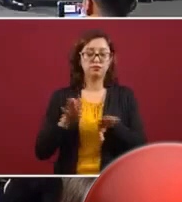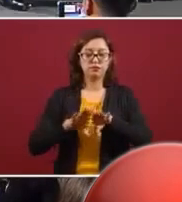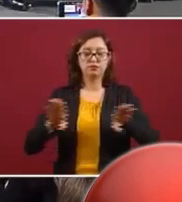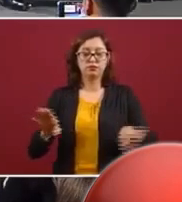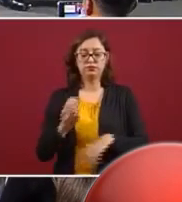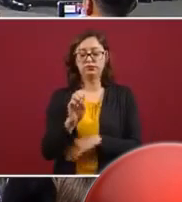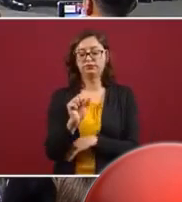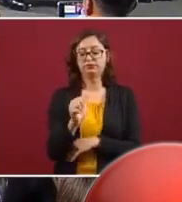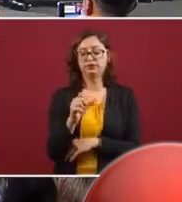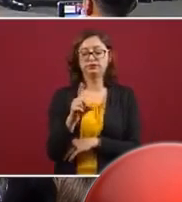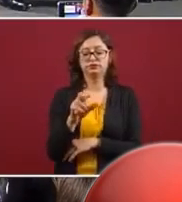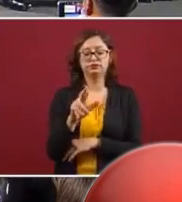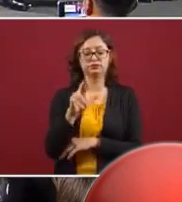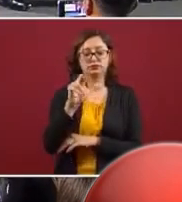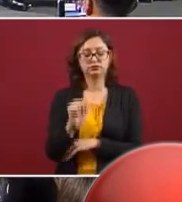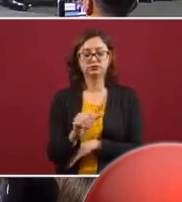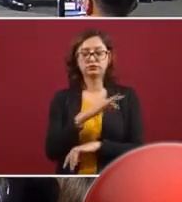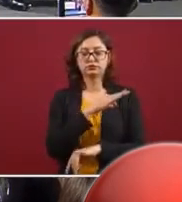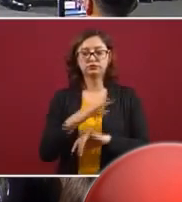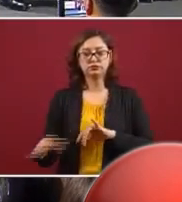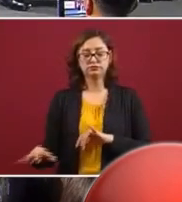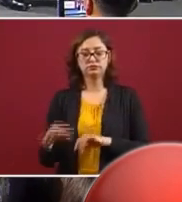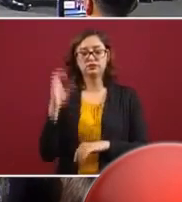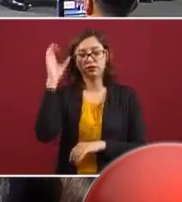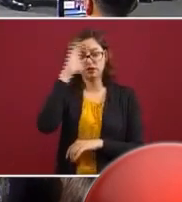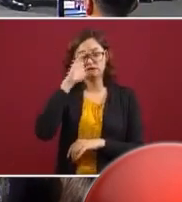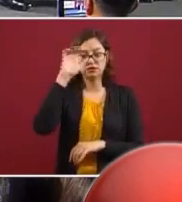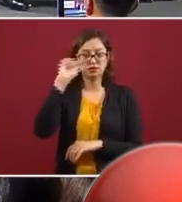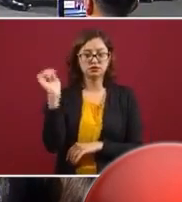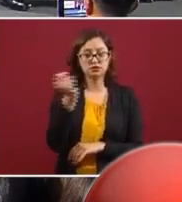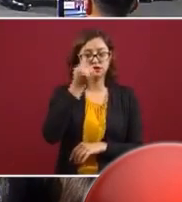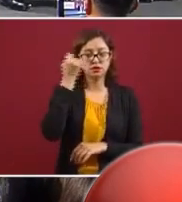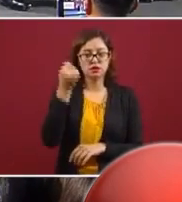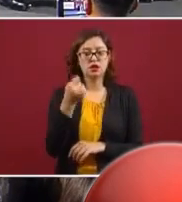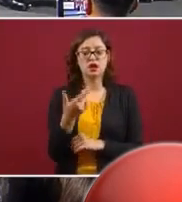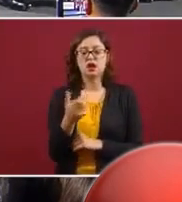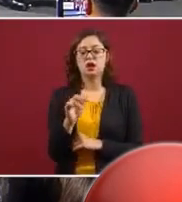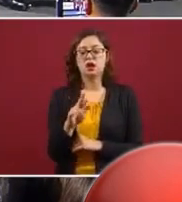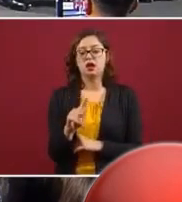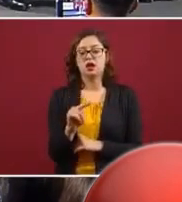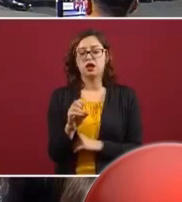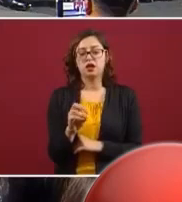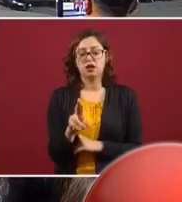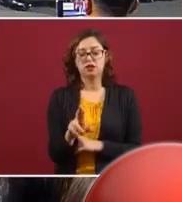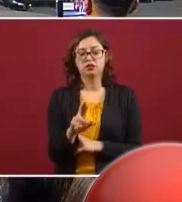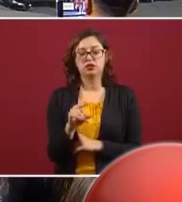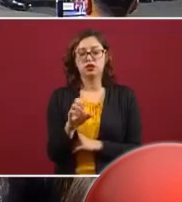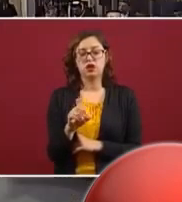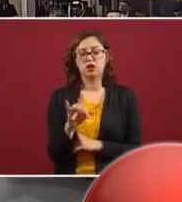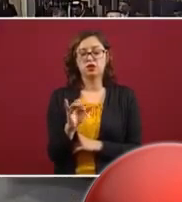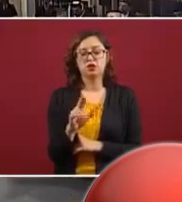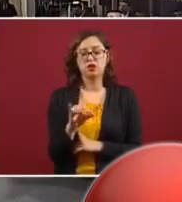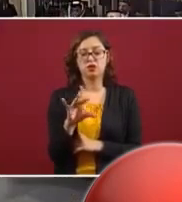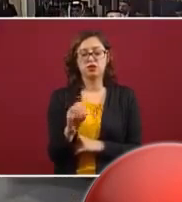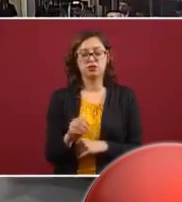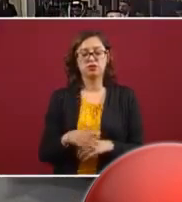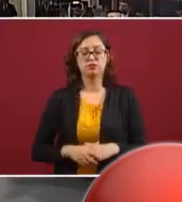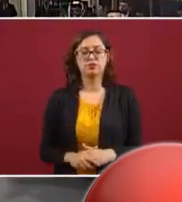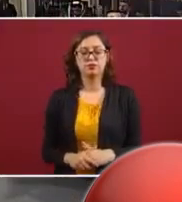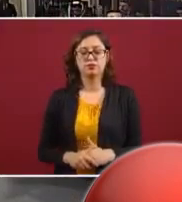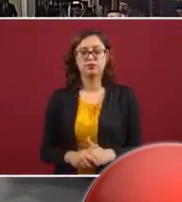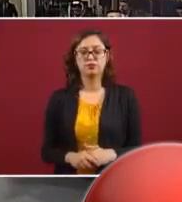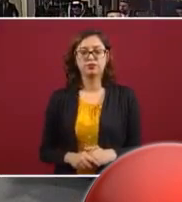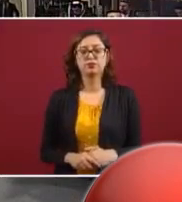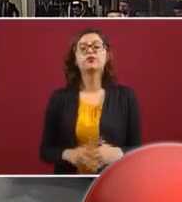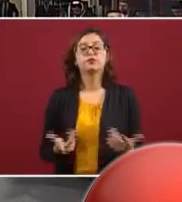está Sandra Martínez Hernández y por último en ciencia y tecnología está Héctor Eduardo Cid Luna. Desde luego hoy